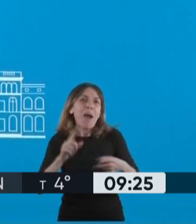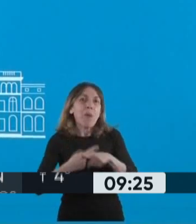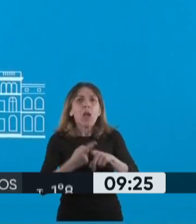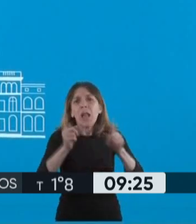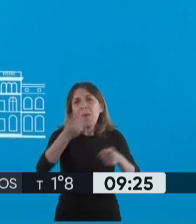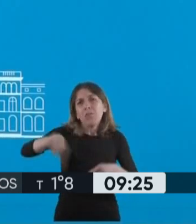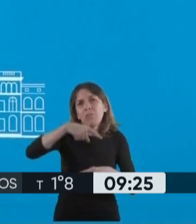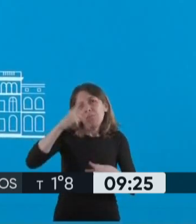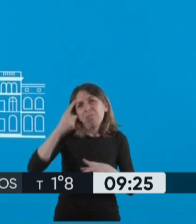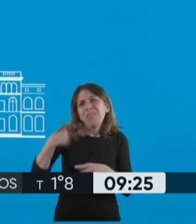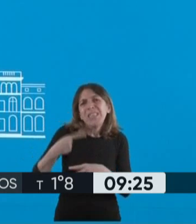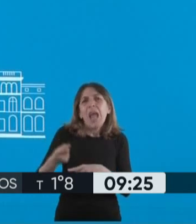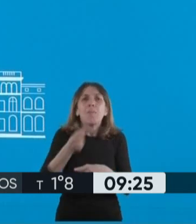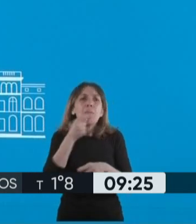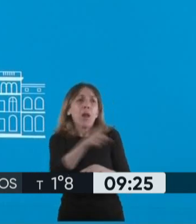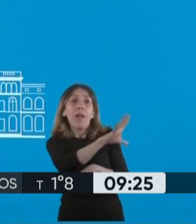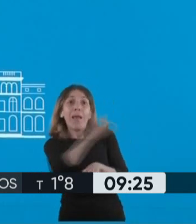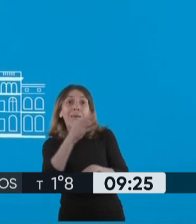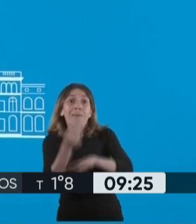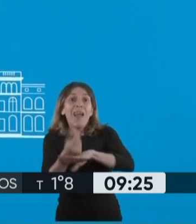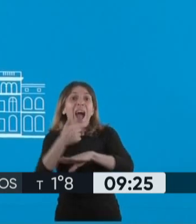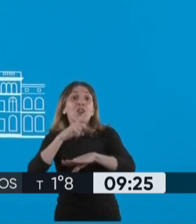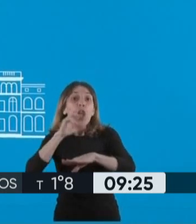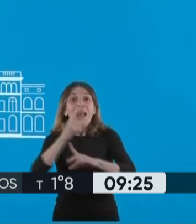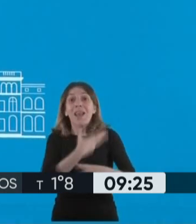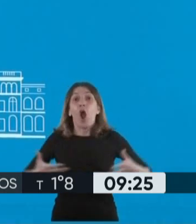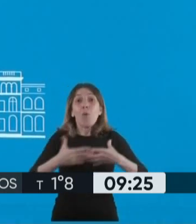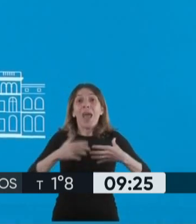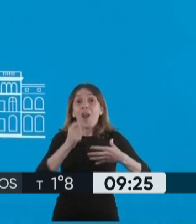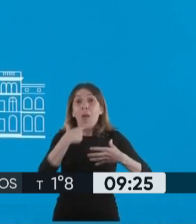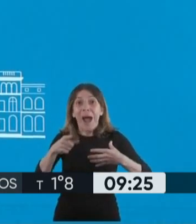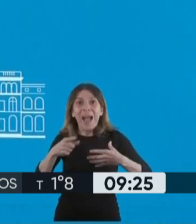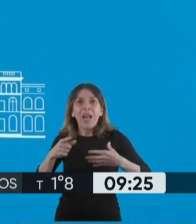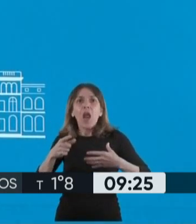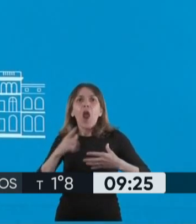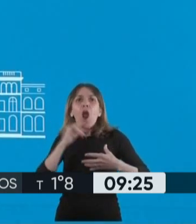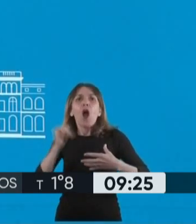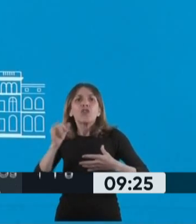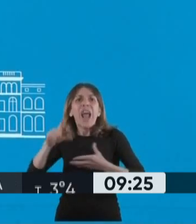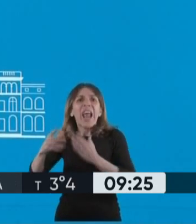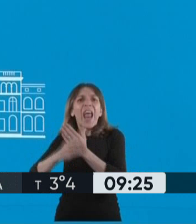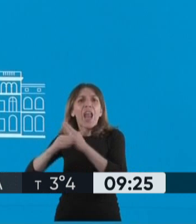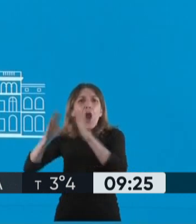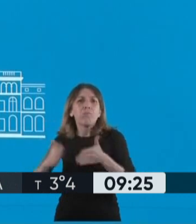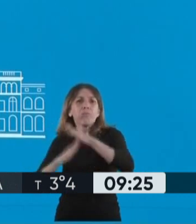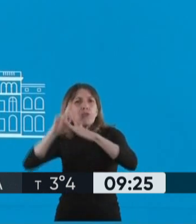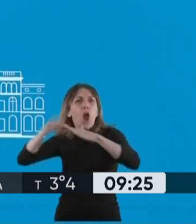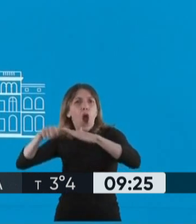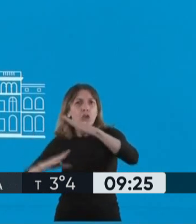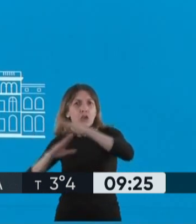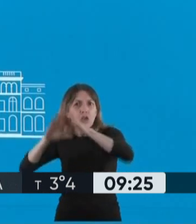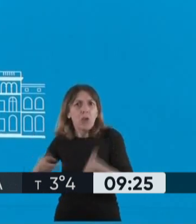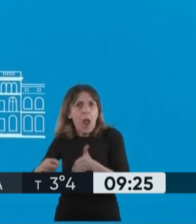recordemos también que para nombrar a Tonelli durante el gobierno de Mauricio Macri como consejero de la magistratura en el Consejo de la Magistratura hicieron la